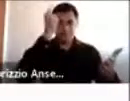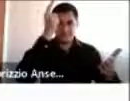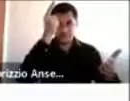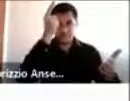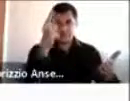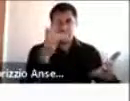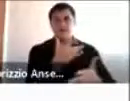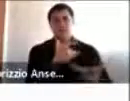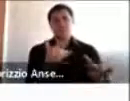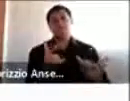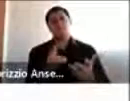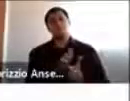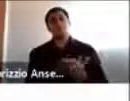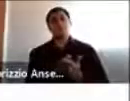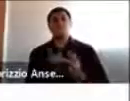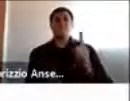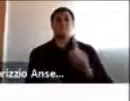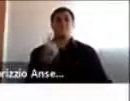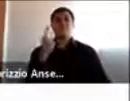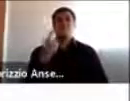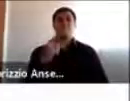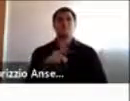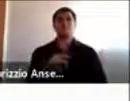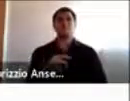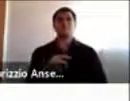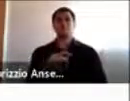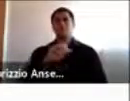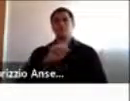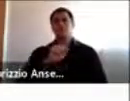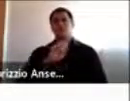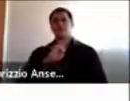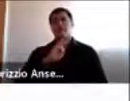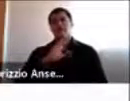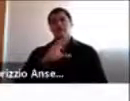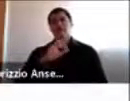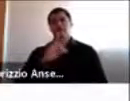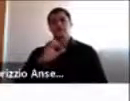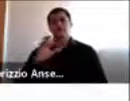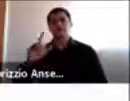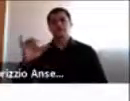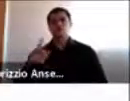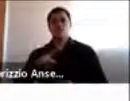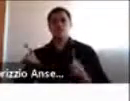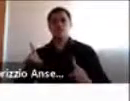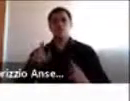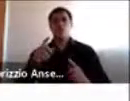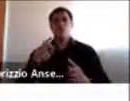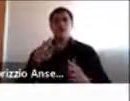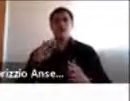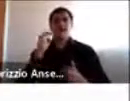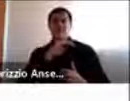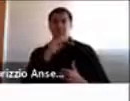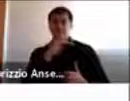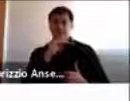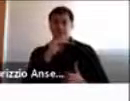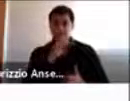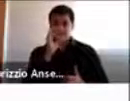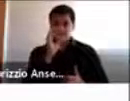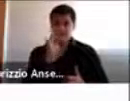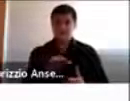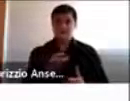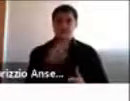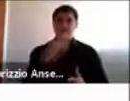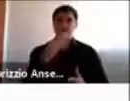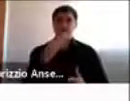son el principio alfabético, la velocidad de denominación y la conciencia fonológica. El principio alfabético es básicamente